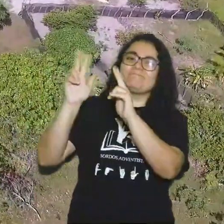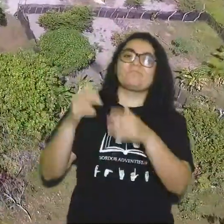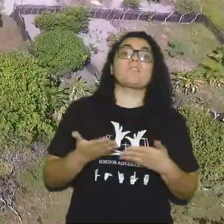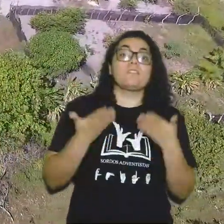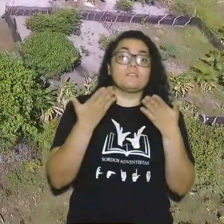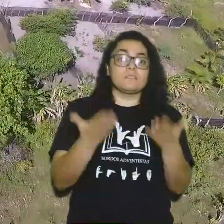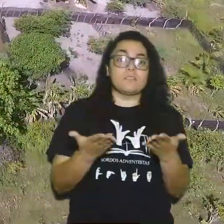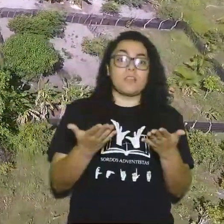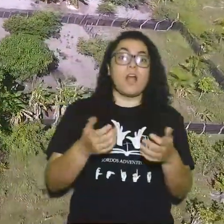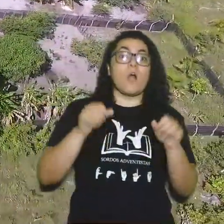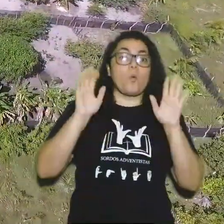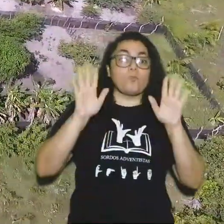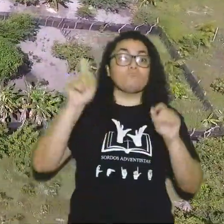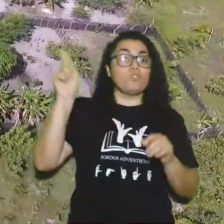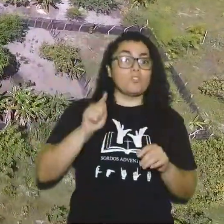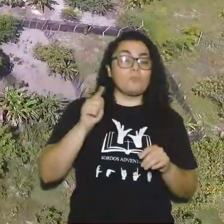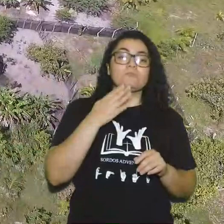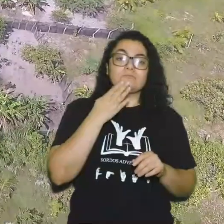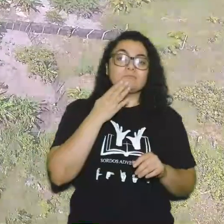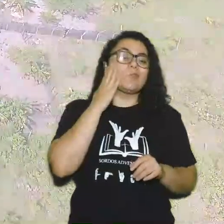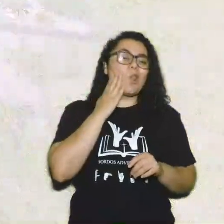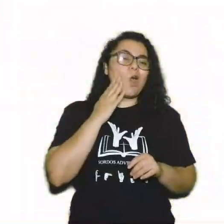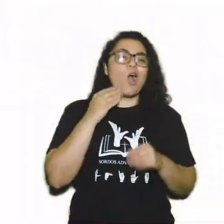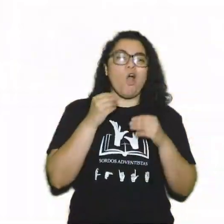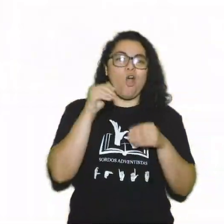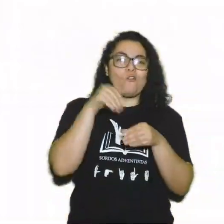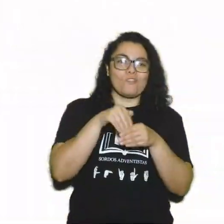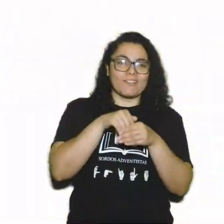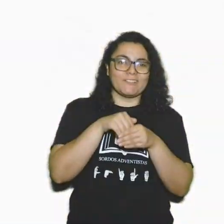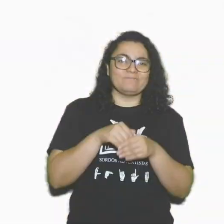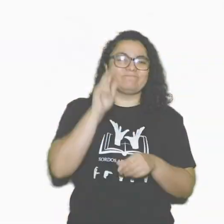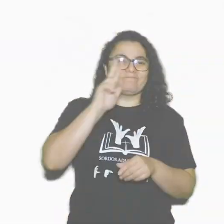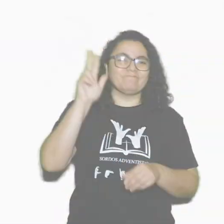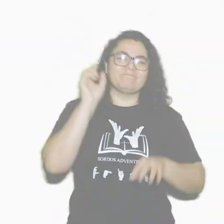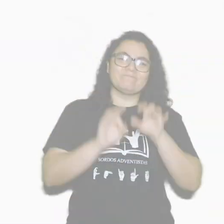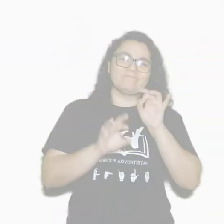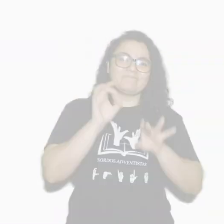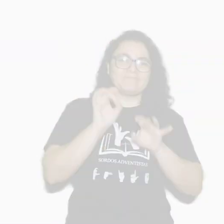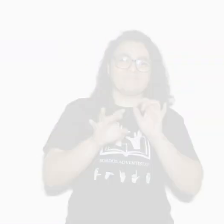a través de los diezmos y ofrendas. Que Dios les bendiga.